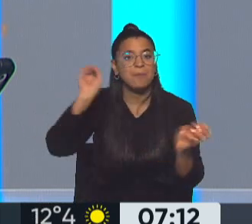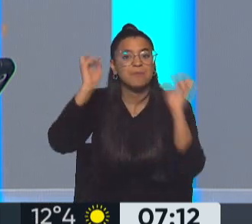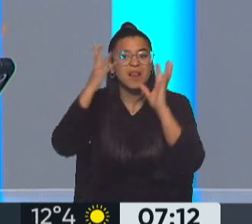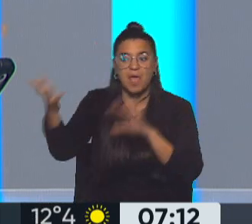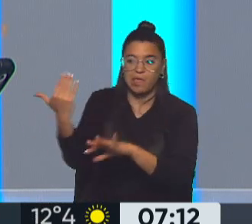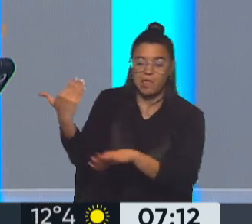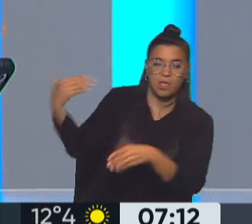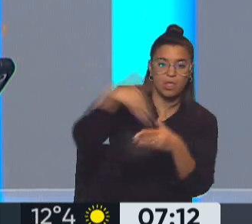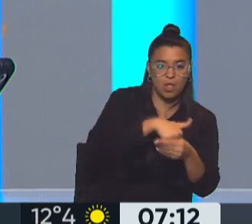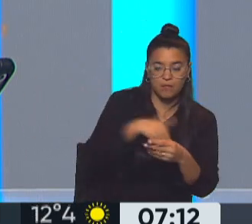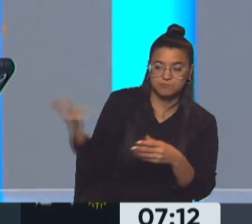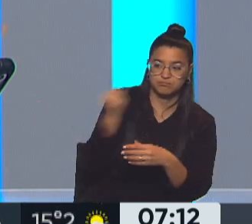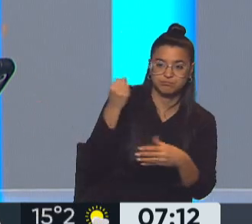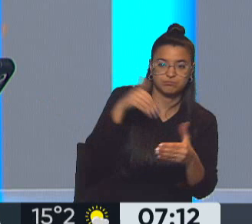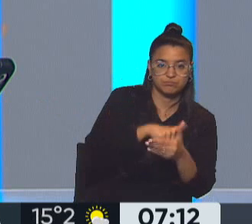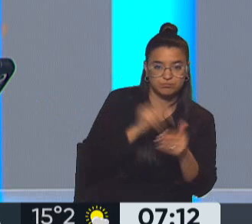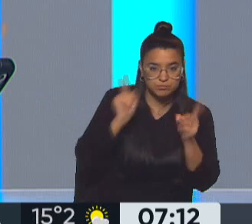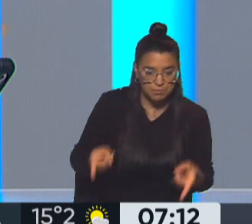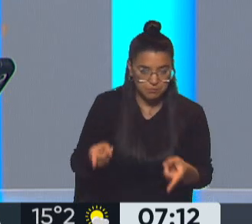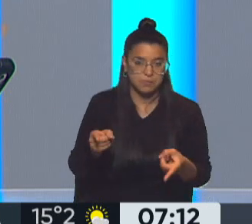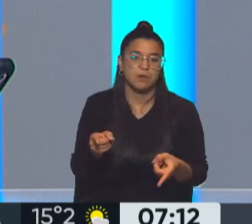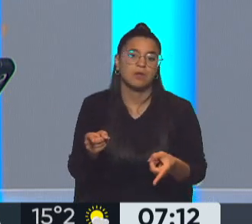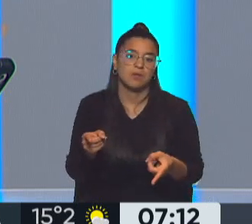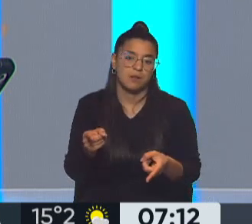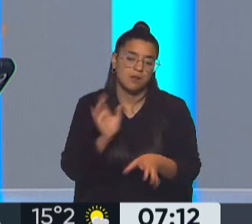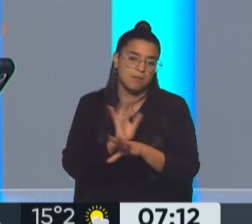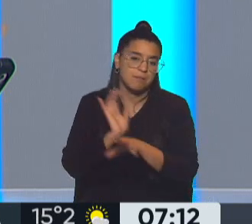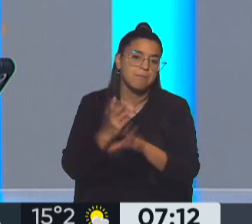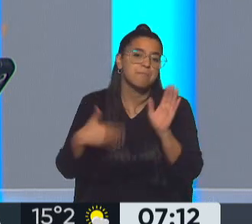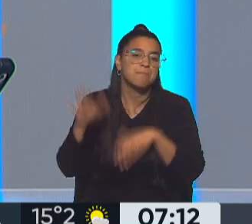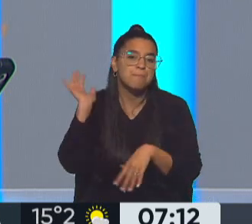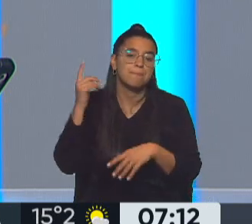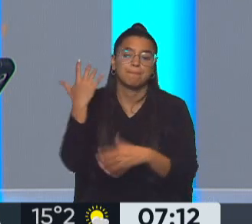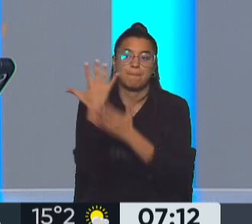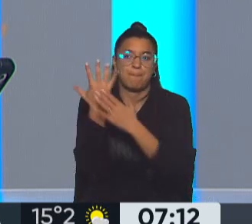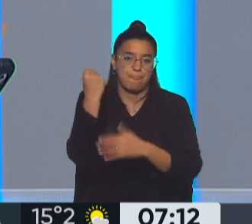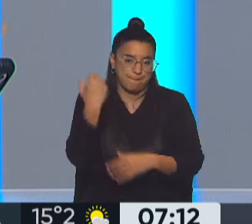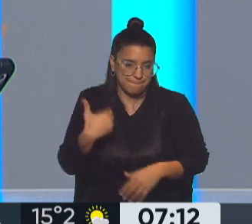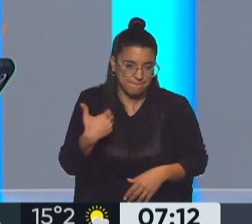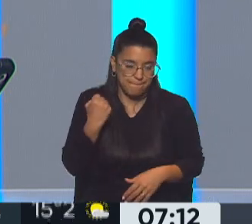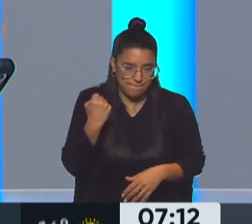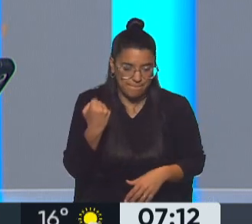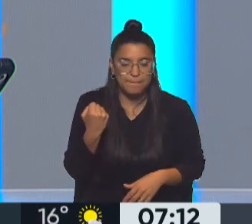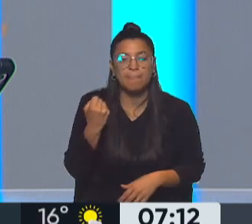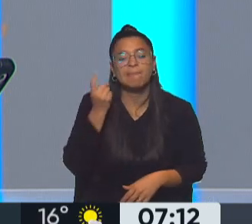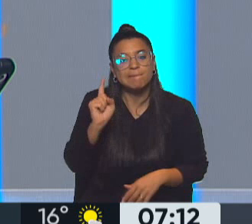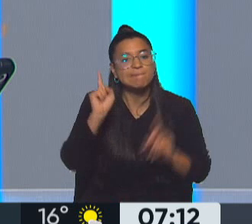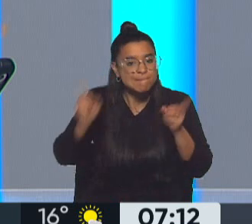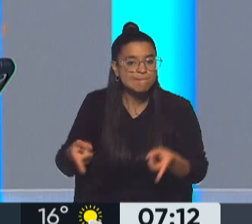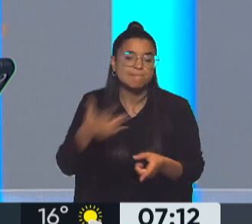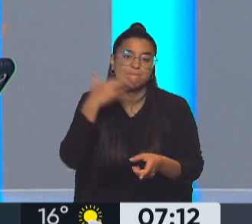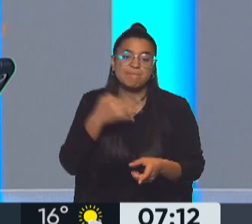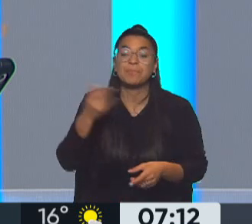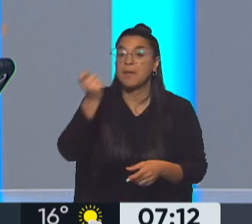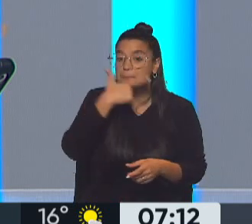Milei, tratando de capitalizar también el voto, si se quiere, más conservador o de derecha. Pero también es cierto que Mauricio